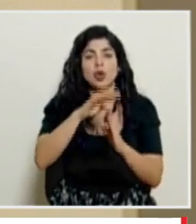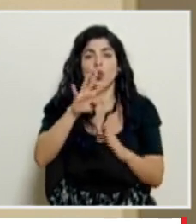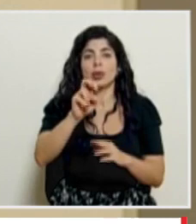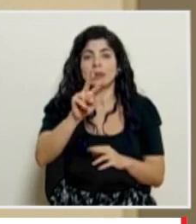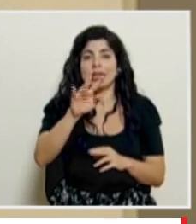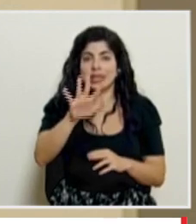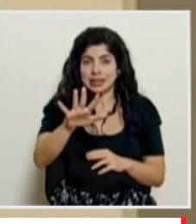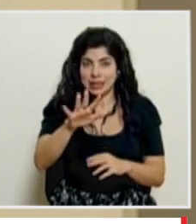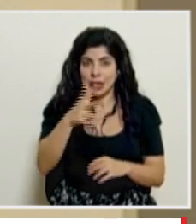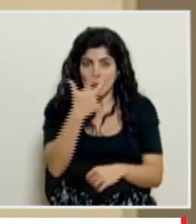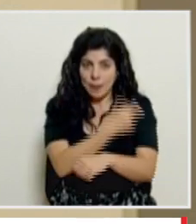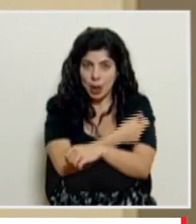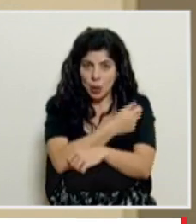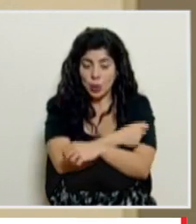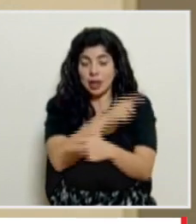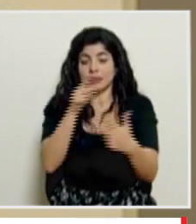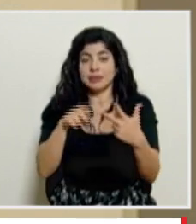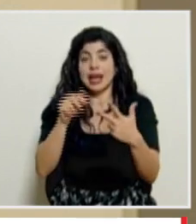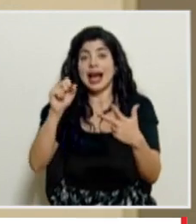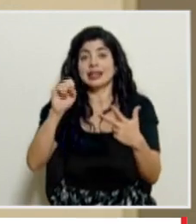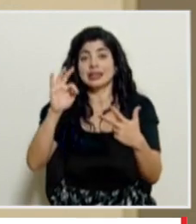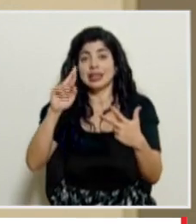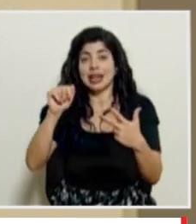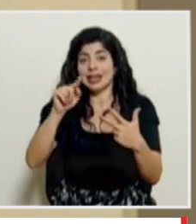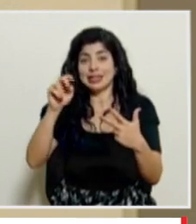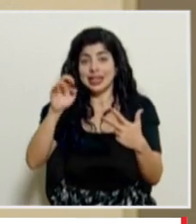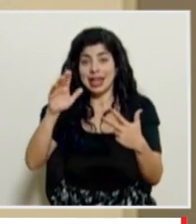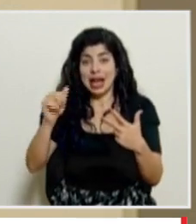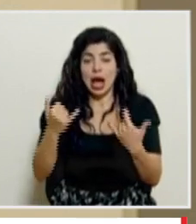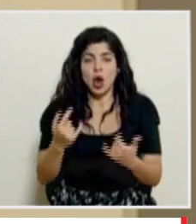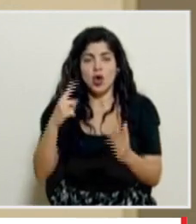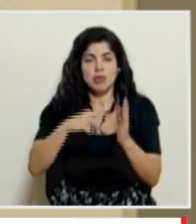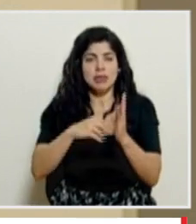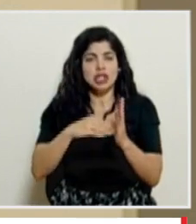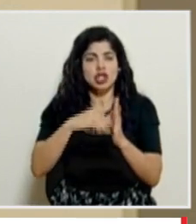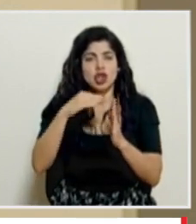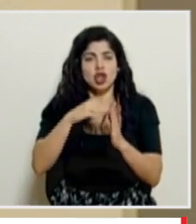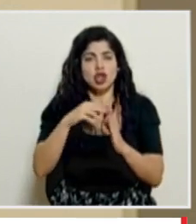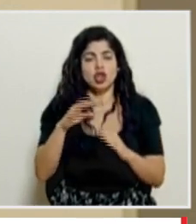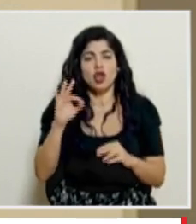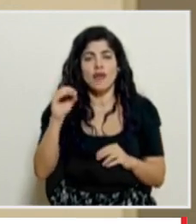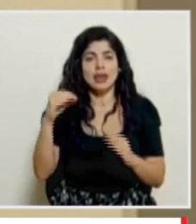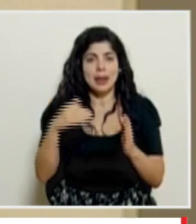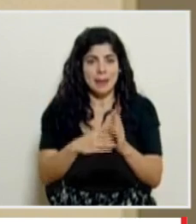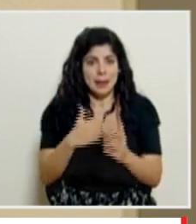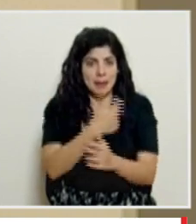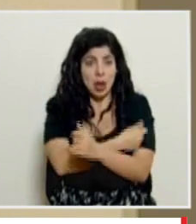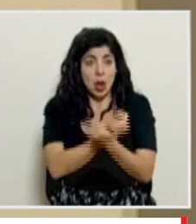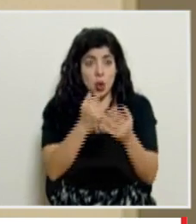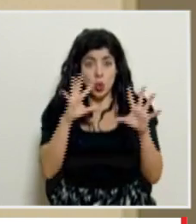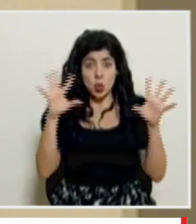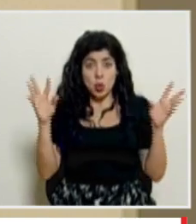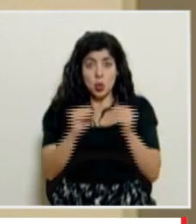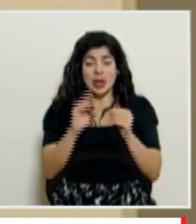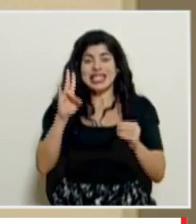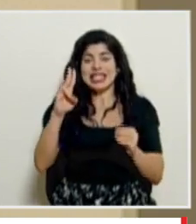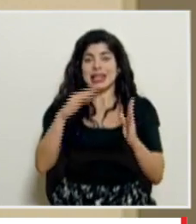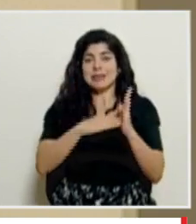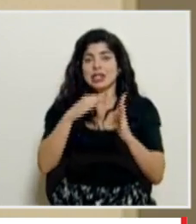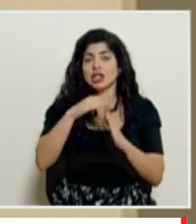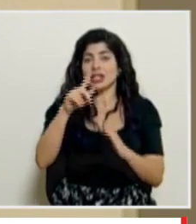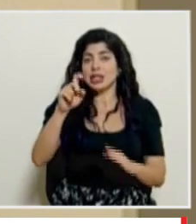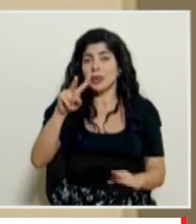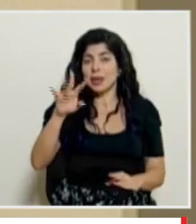4.425.000 dosis y el de AstraZeneca se mantiene en 1.092.000 dosis. Eso nos da aproximadamente